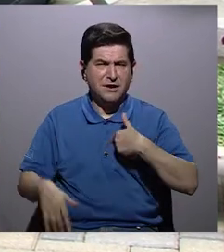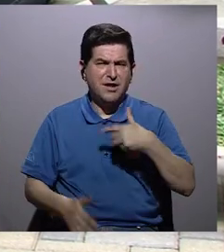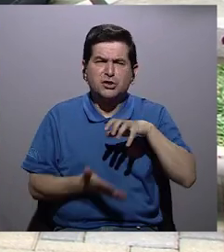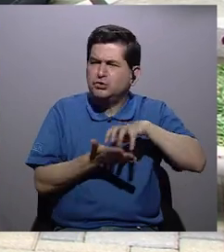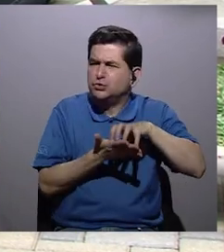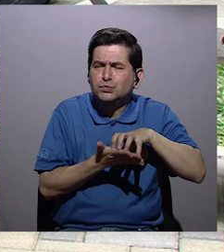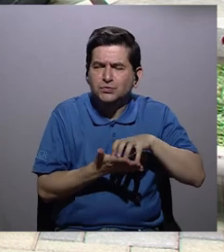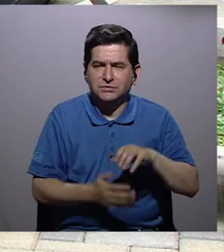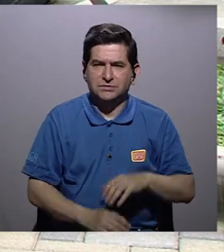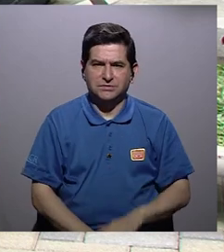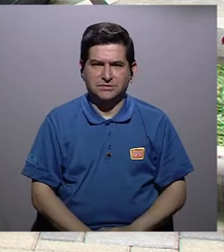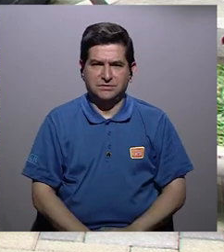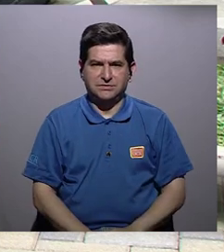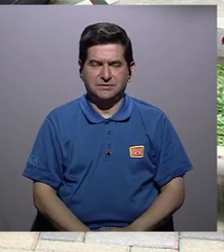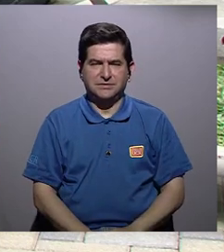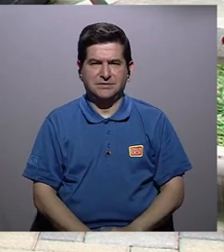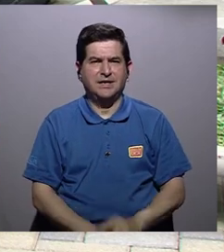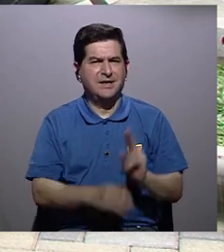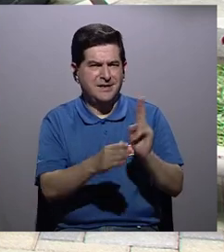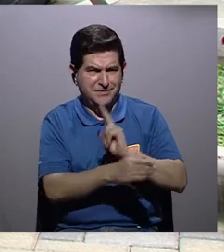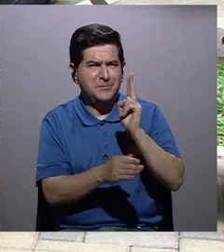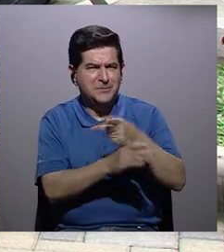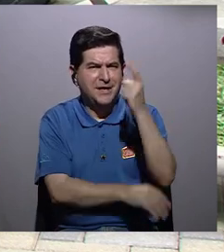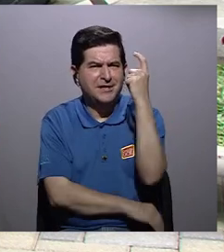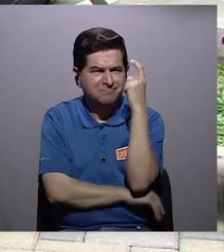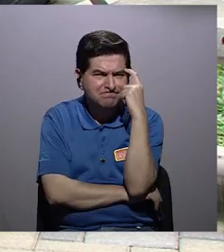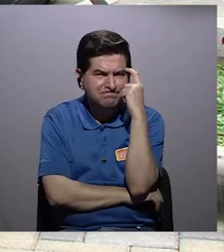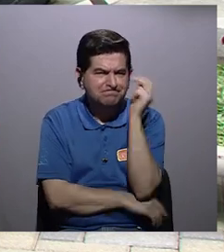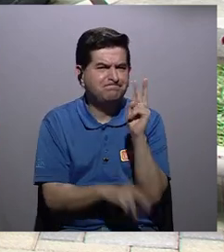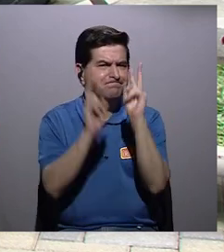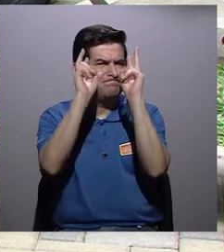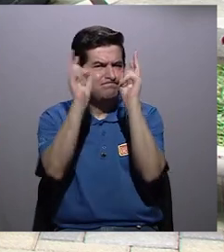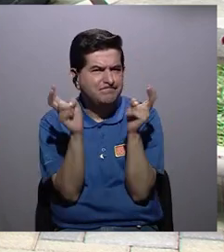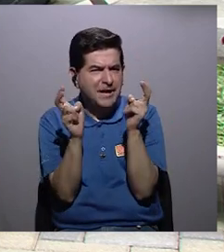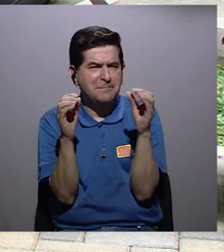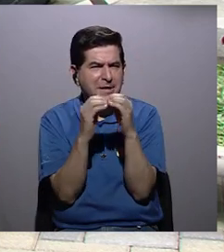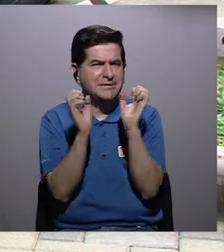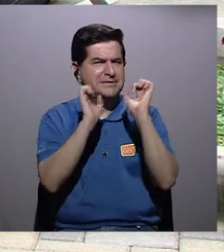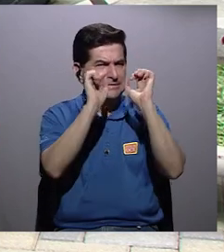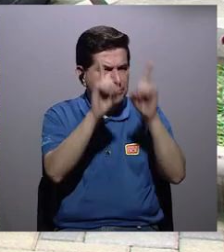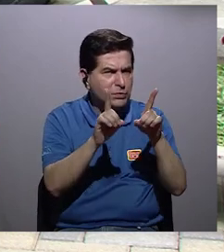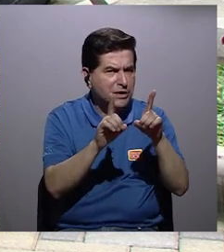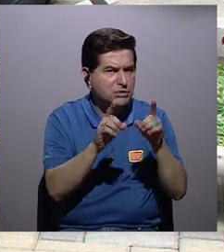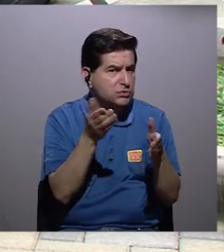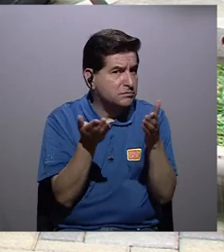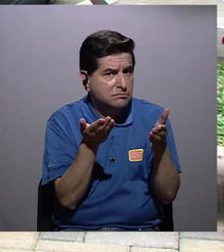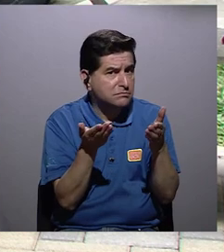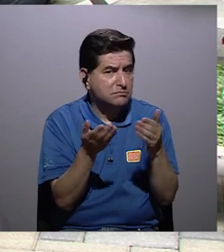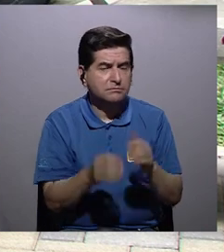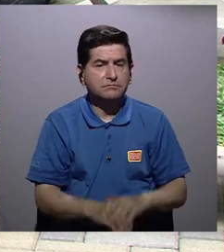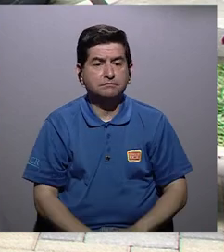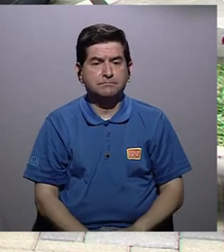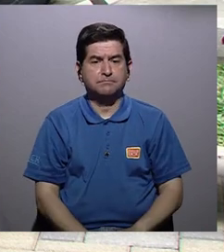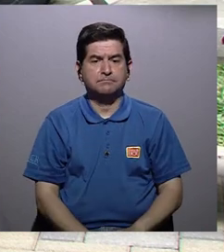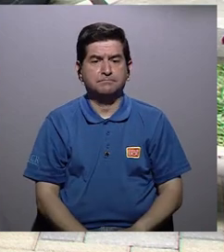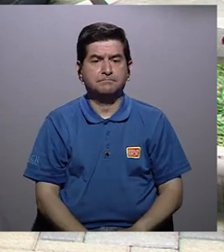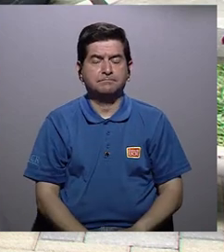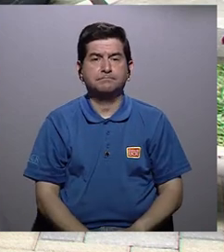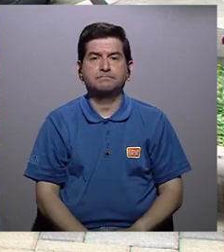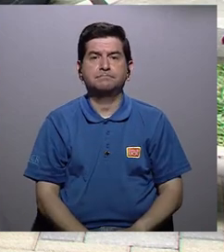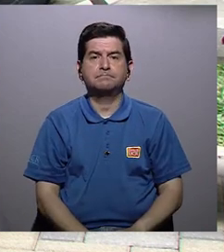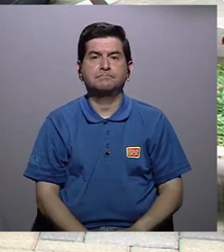digamos, ¿qué tanto lo están utilizando para temas un poco más educativos? En realidad,